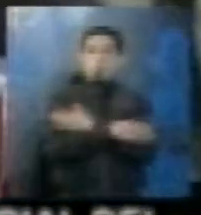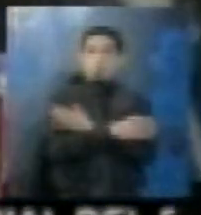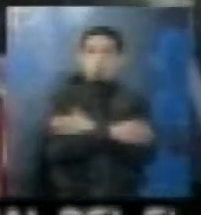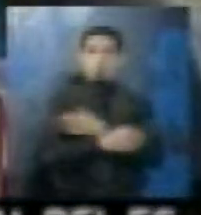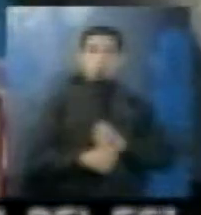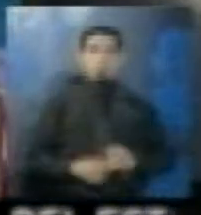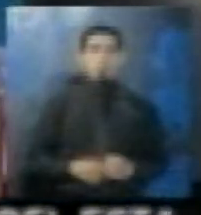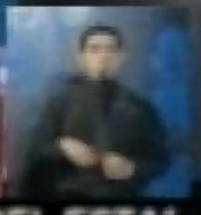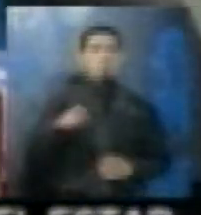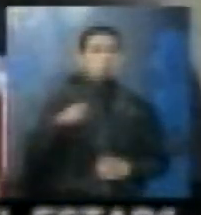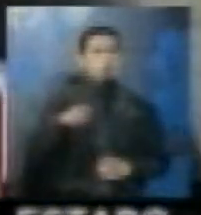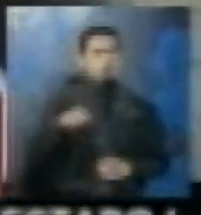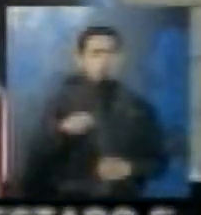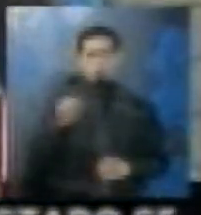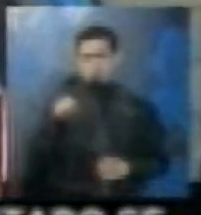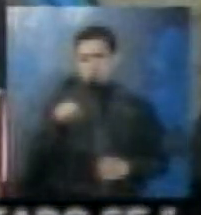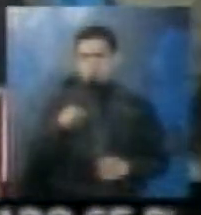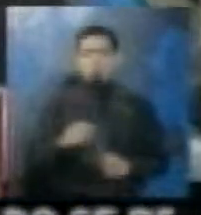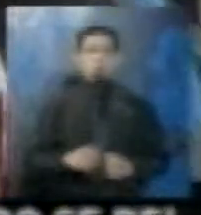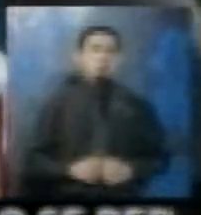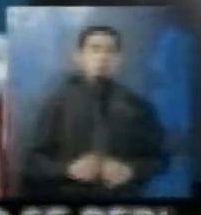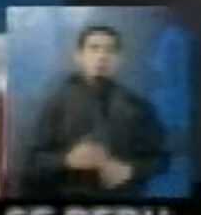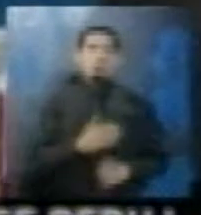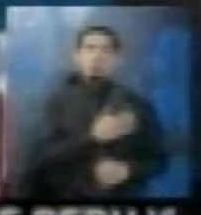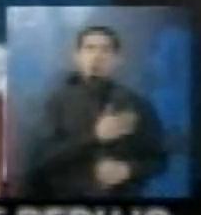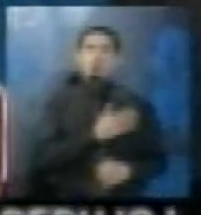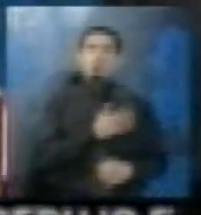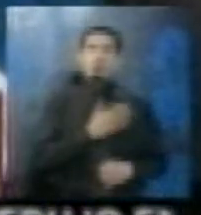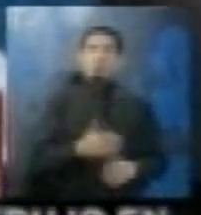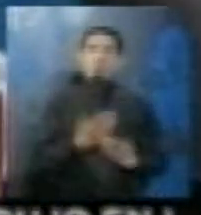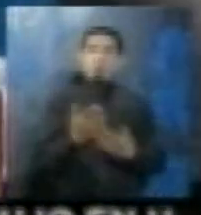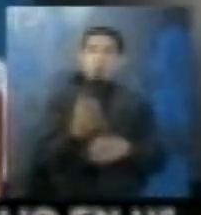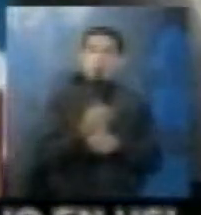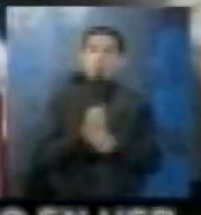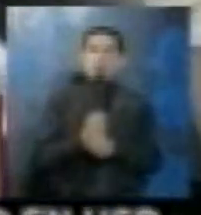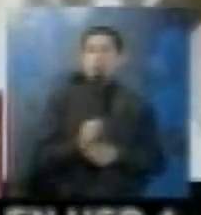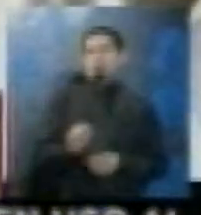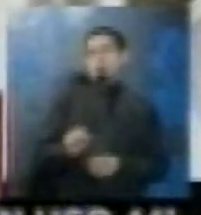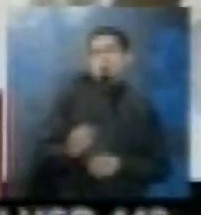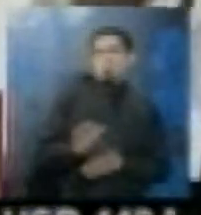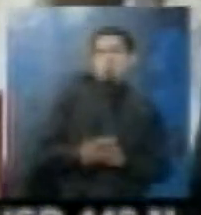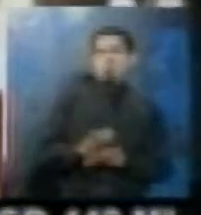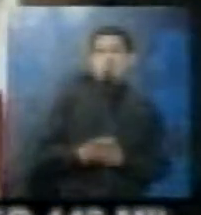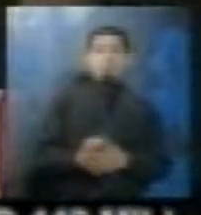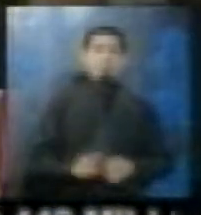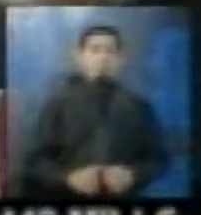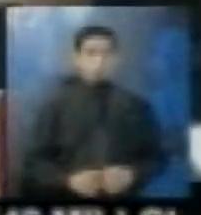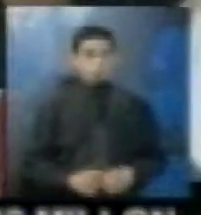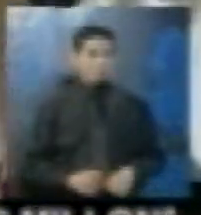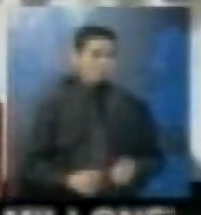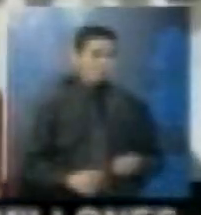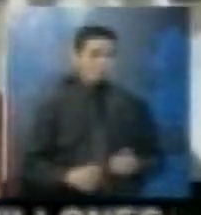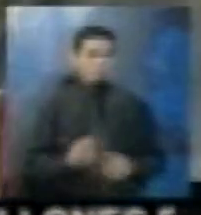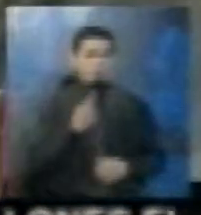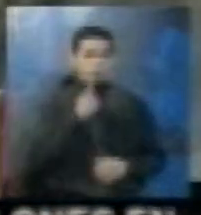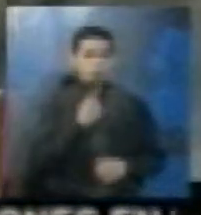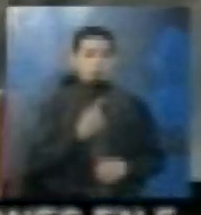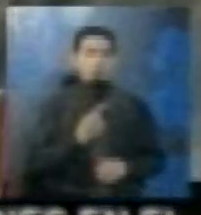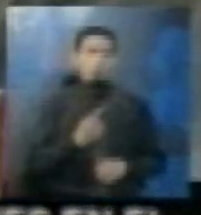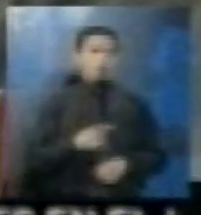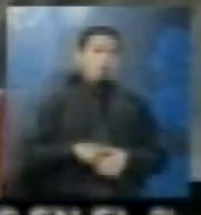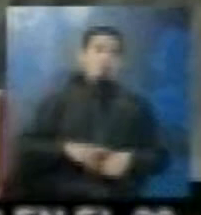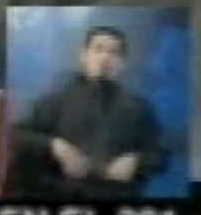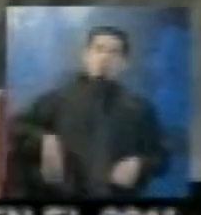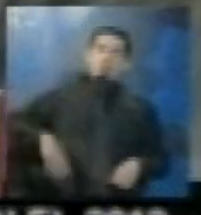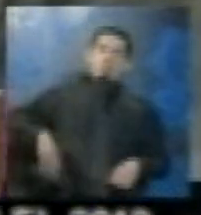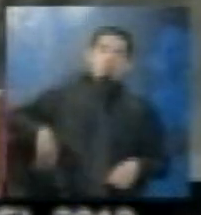¿Era necesario? Sí. ¿Da confianza y seguridad a la ciudadanía? Sí, un poco, algo. Mientras tanto, otros dicen que es demasiado tarde, tomando